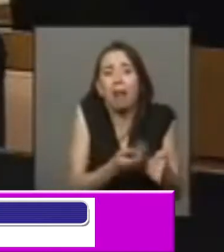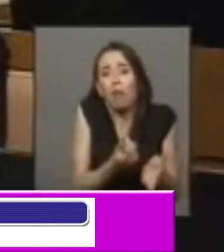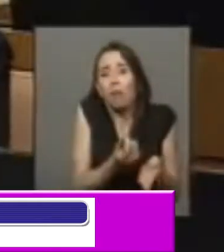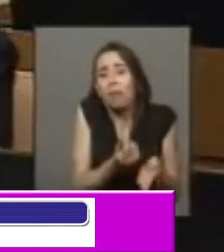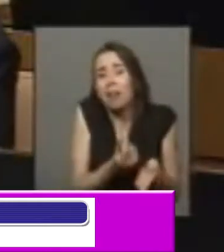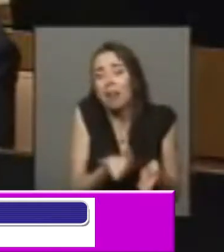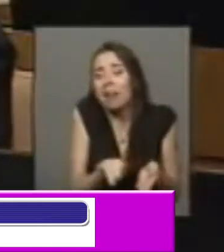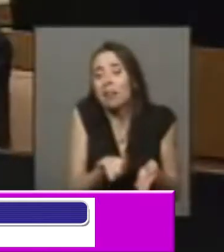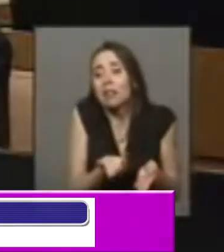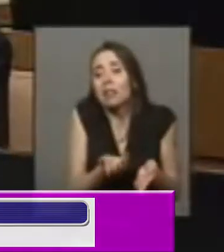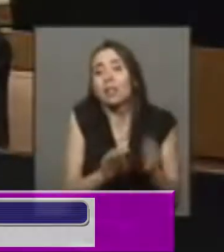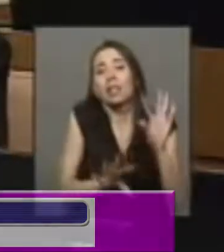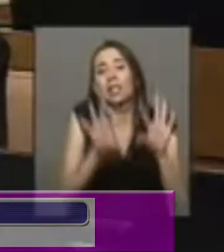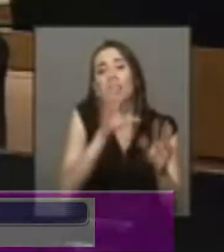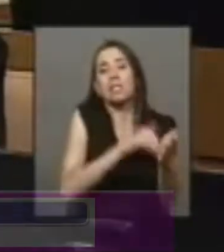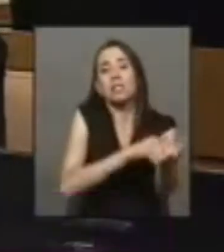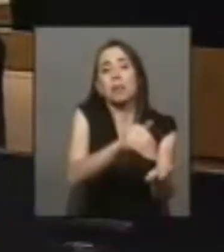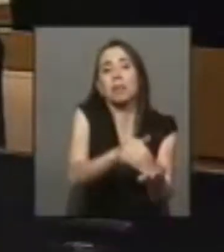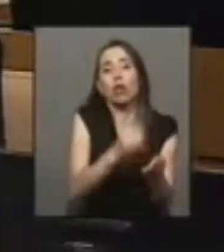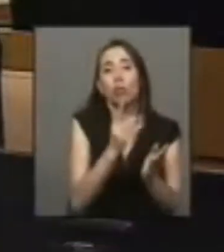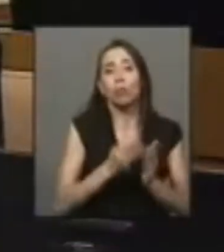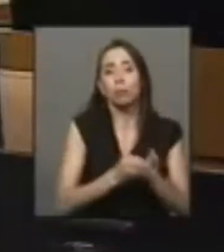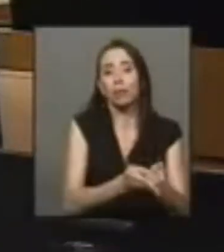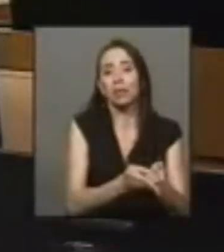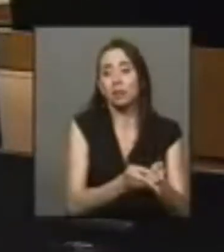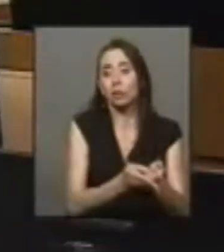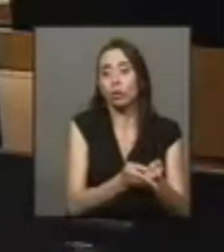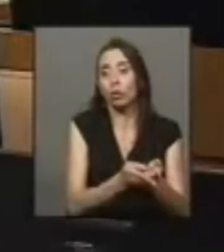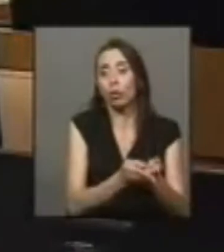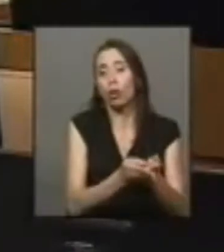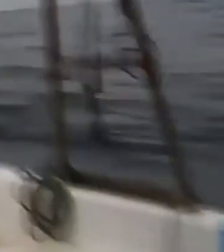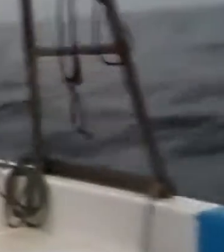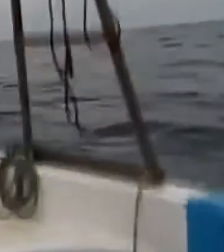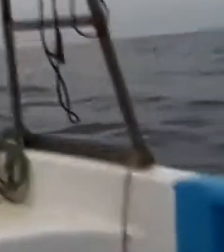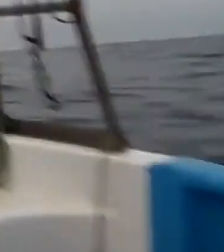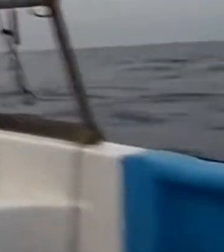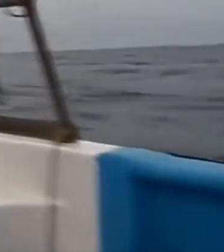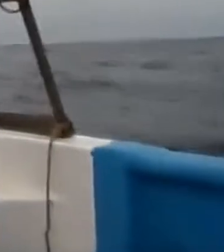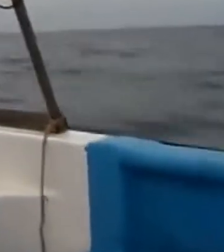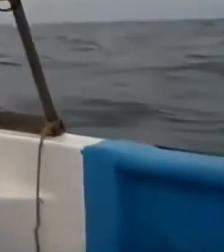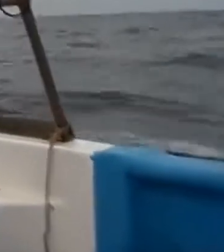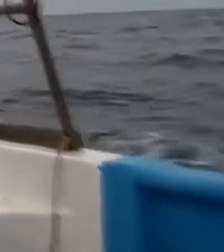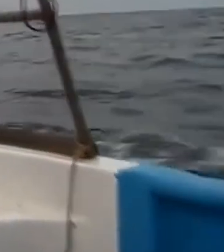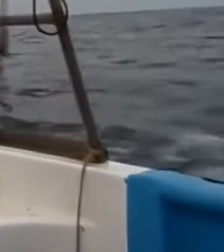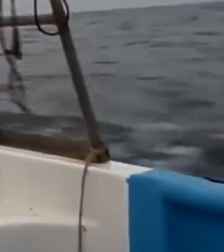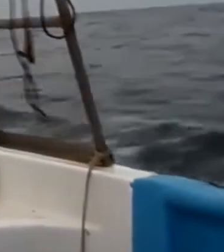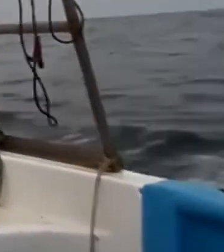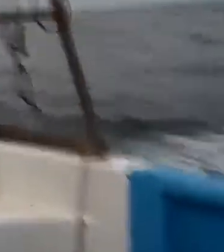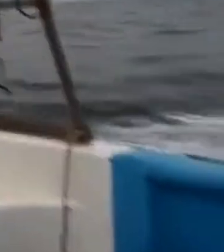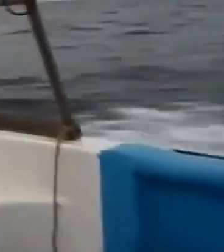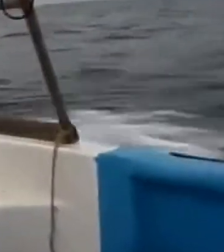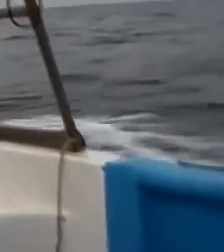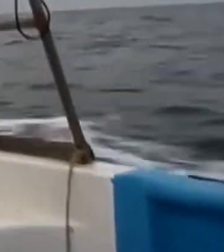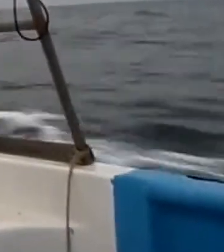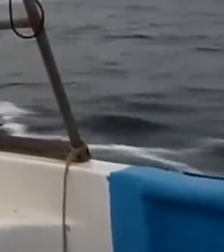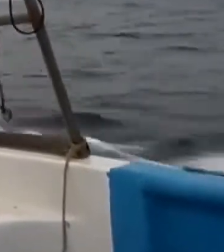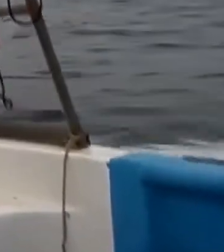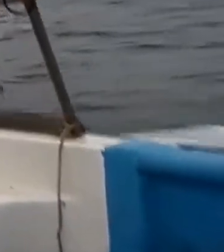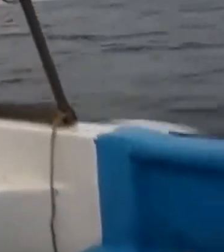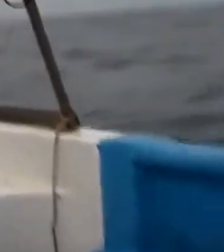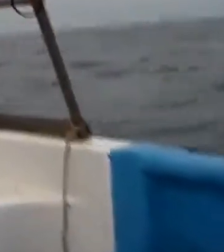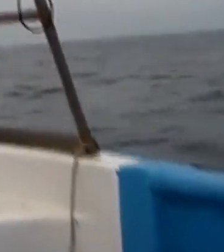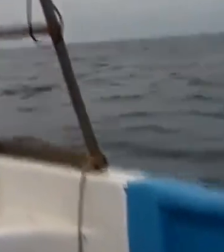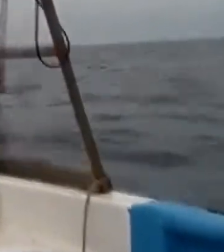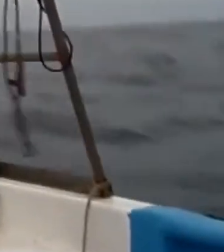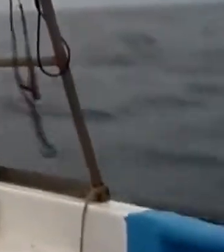son más allá de 15 millones de pesos en el mejor o mayor de los casos el resultado invita a opinar y difundir esta noticia para que